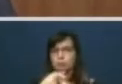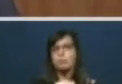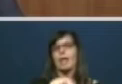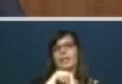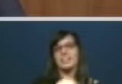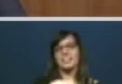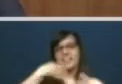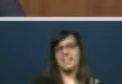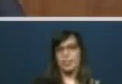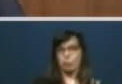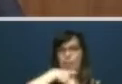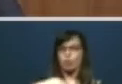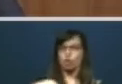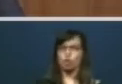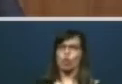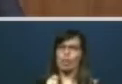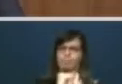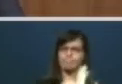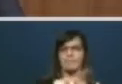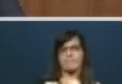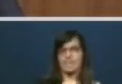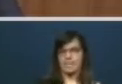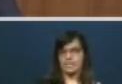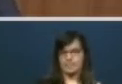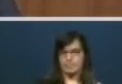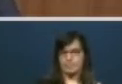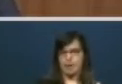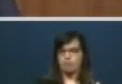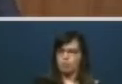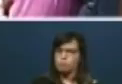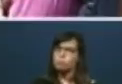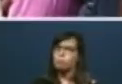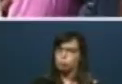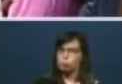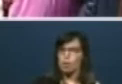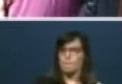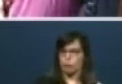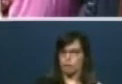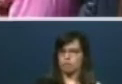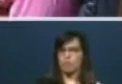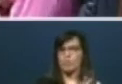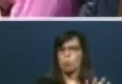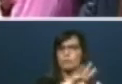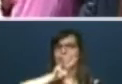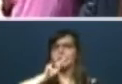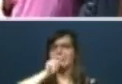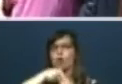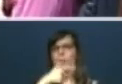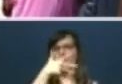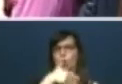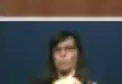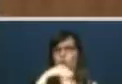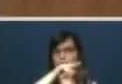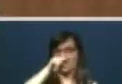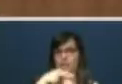ciudadanía que hemos flexibilizado a la que hemos asignado una importantísima dotación presupuestaria 53.5 millones de euros